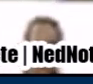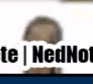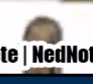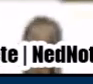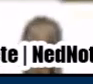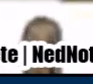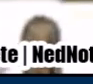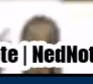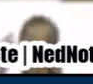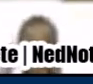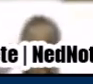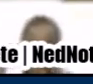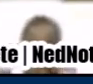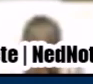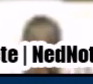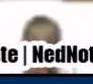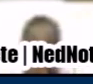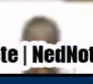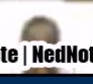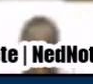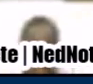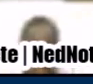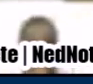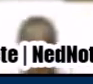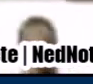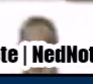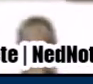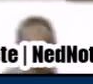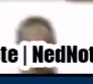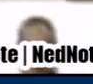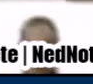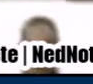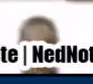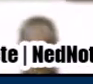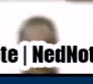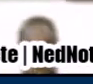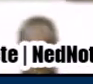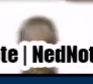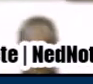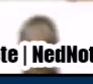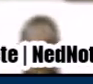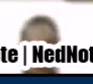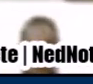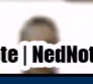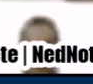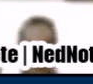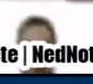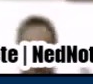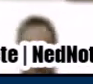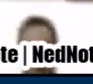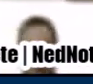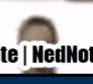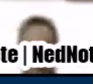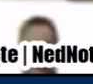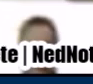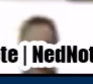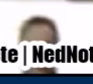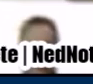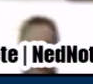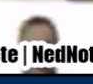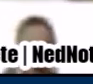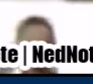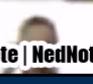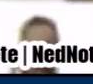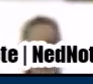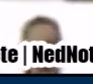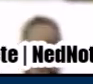decía Eugenio hace minutos. Por cierto, hoy con mucho peores condiciones, por cierto, que en el